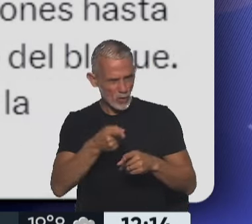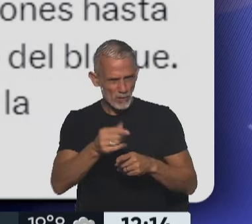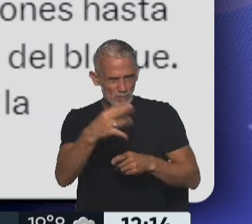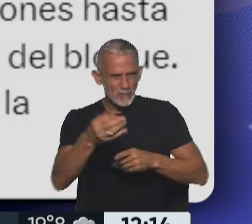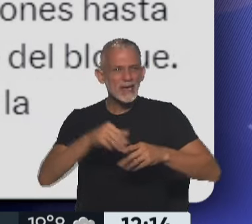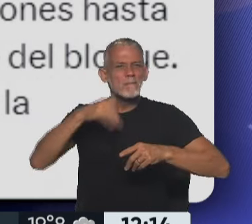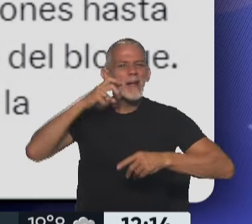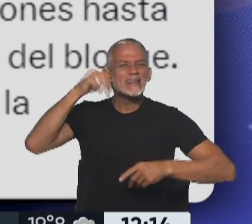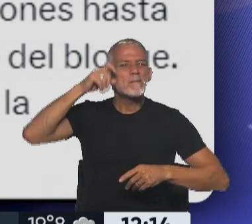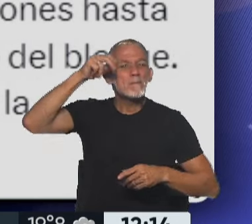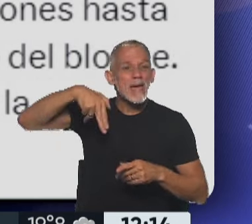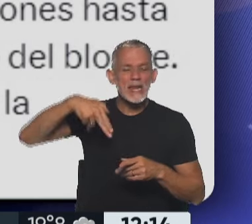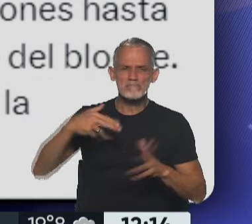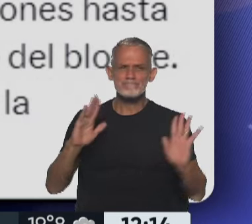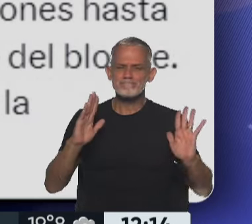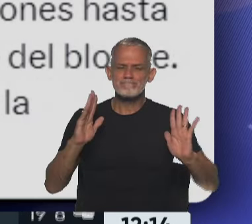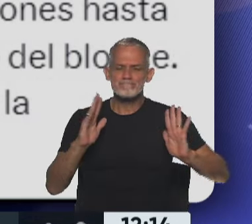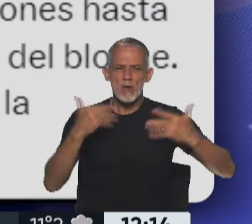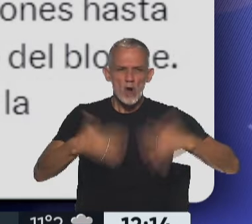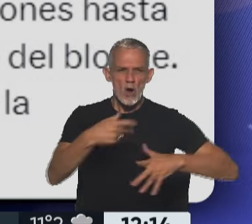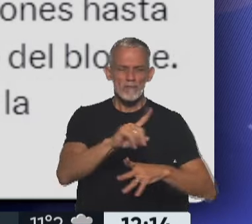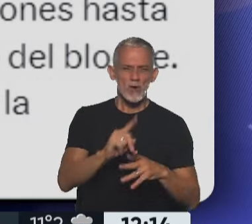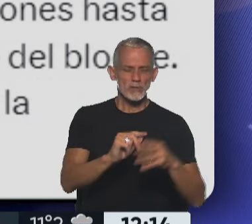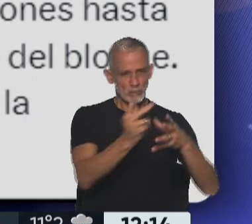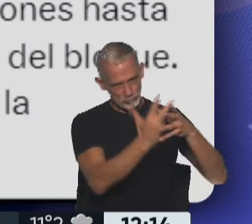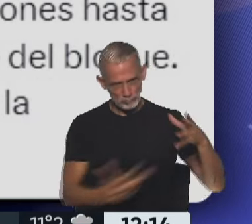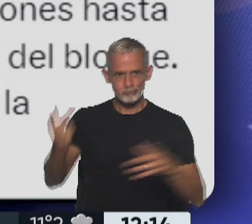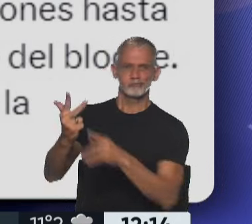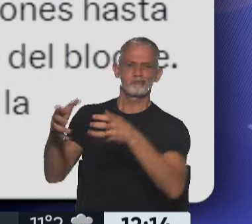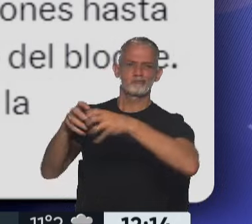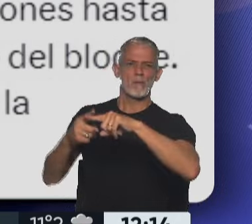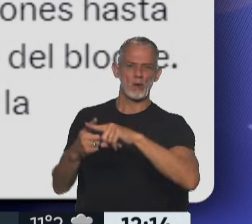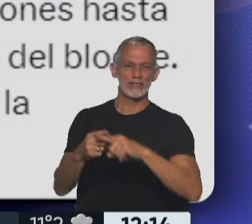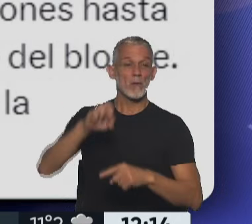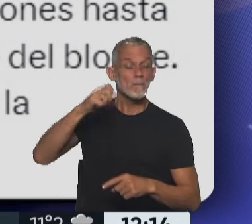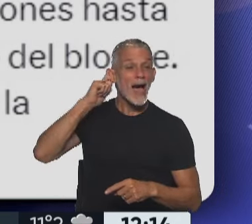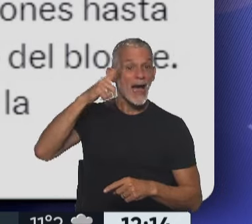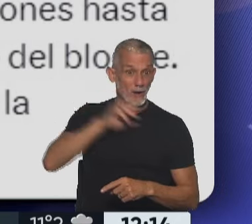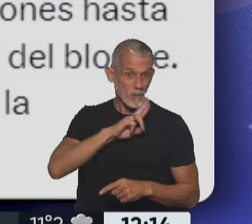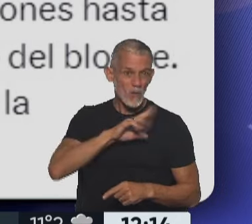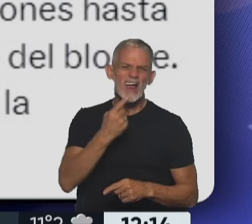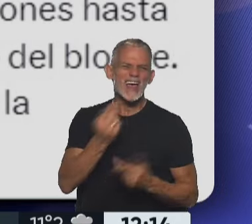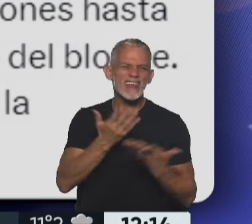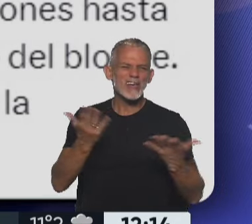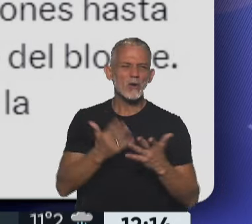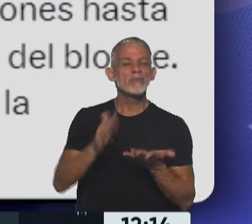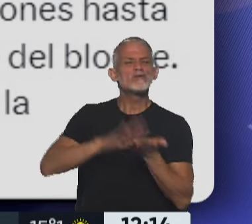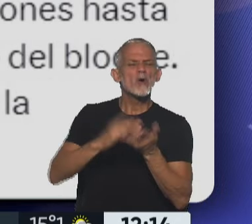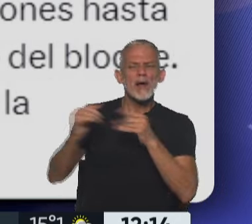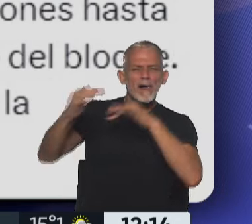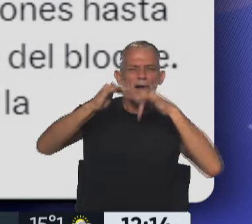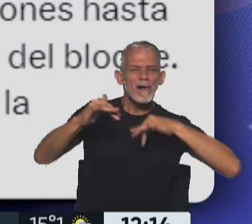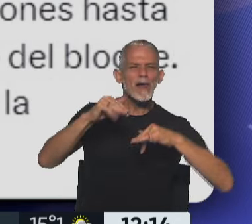menem y que ha generado justamente esta esta esta separación del miniblog que Marcela pagano a través de redes sociales dijo acerca de los dichos de